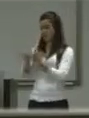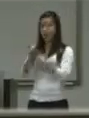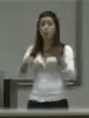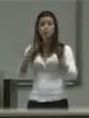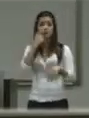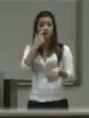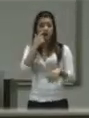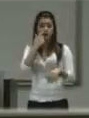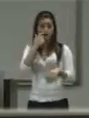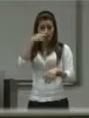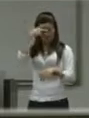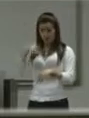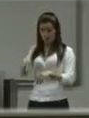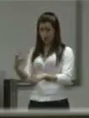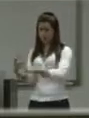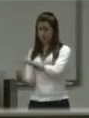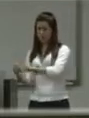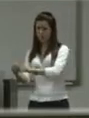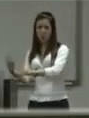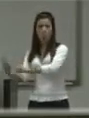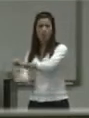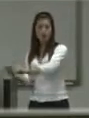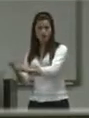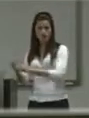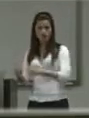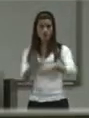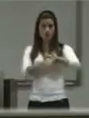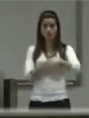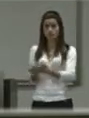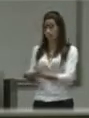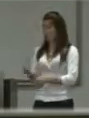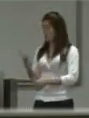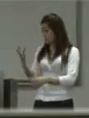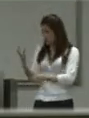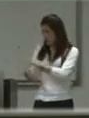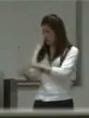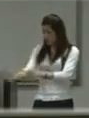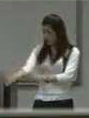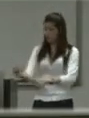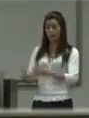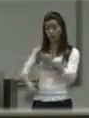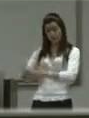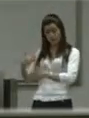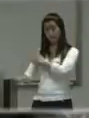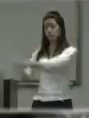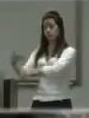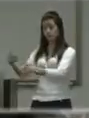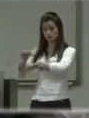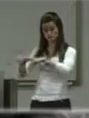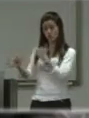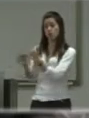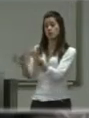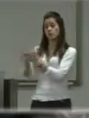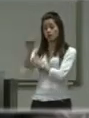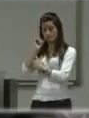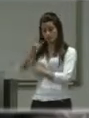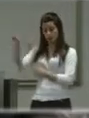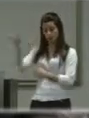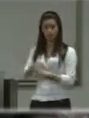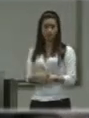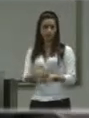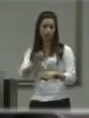que el médico el pediatra les dice pero usted ya tiene que ir empezando el proceso para esterilizar a su hija casos de personas con discapacidad